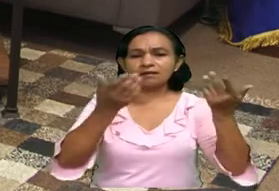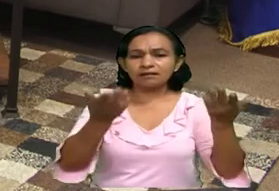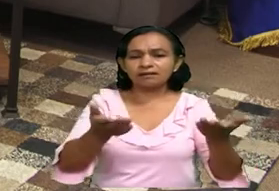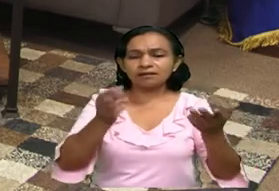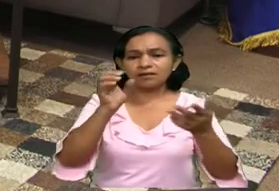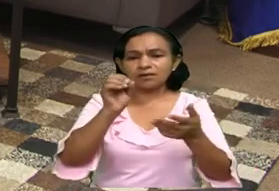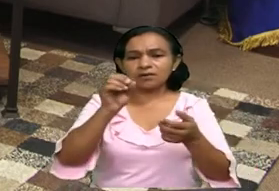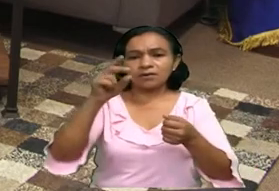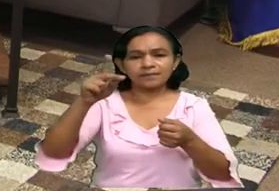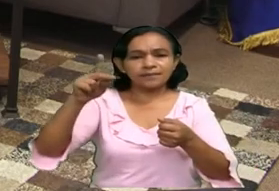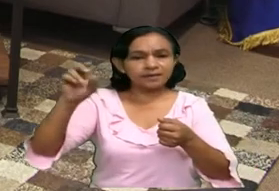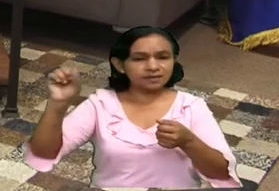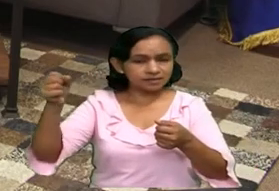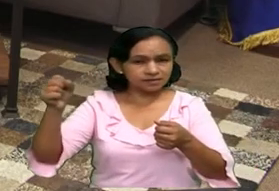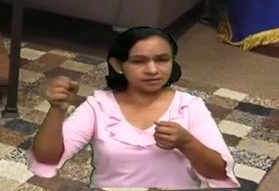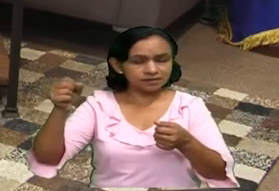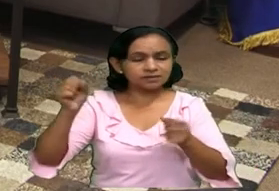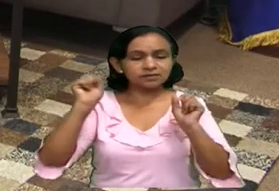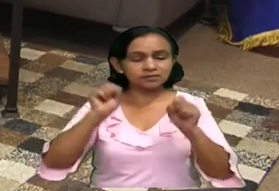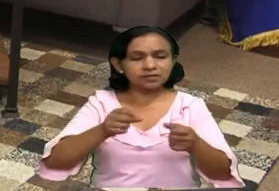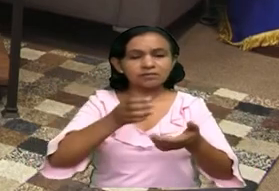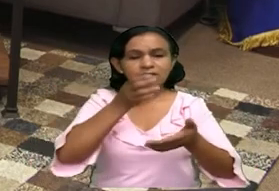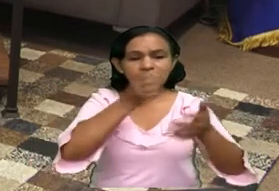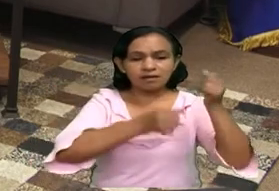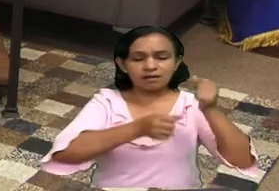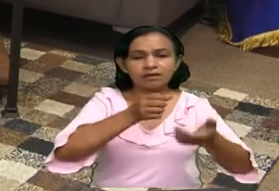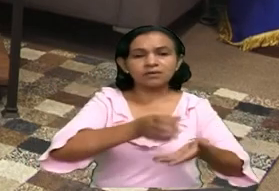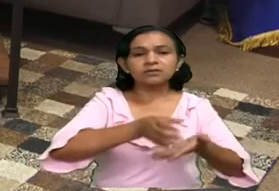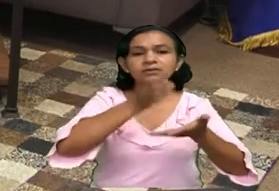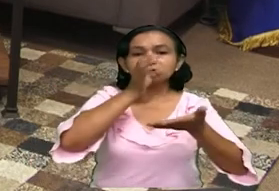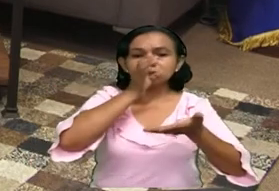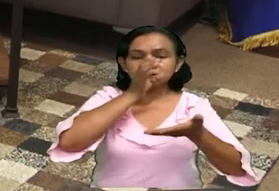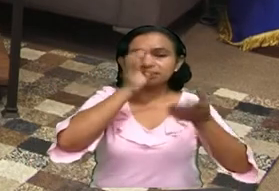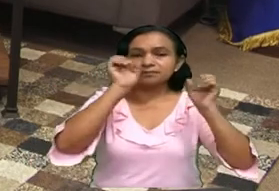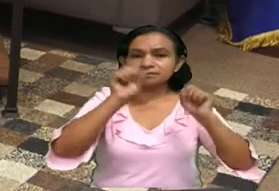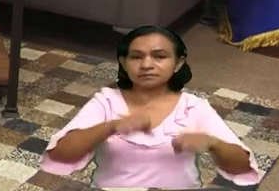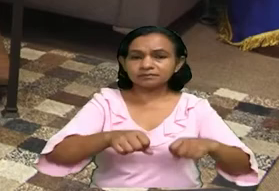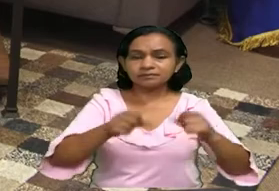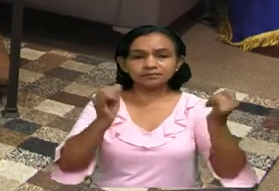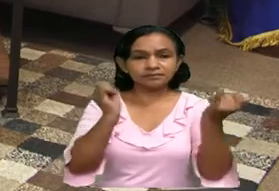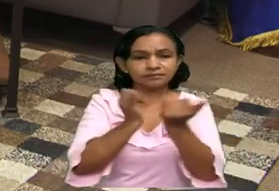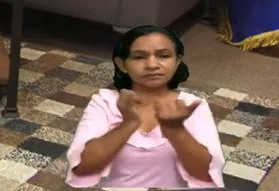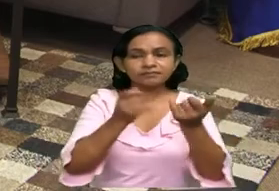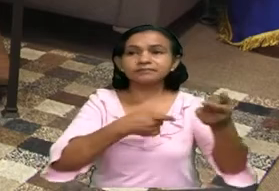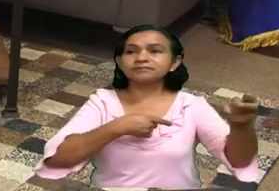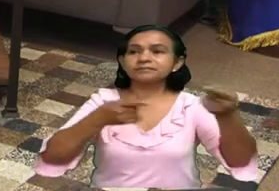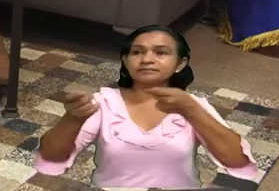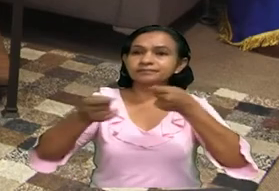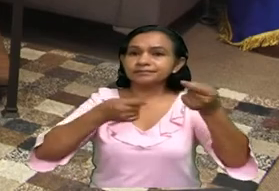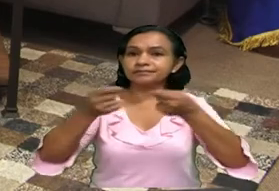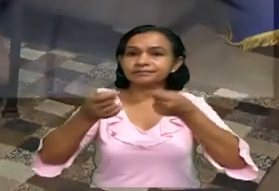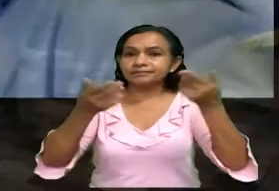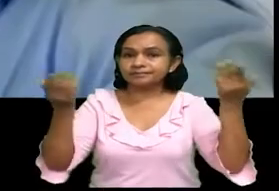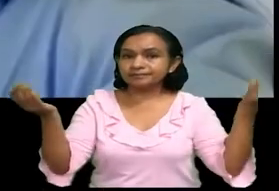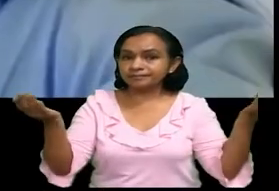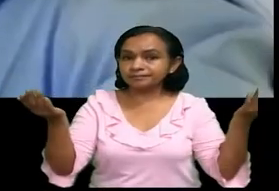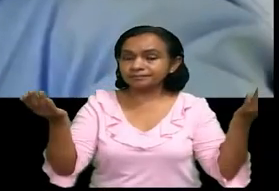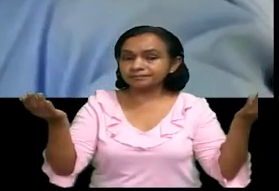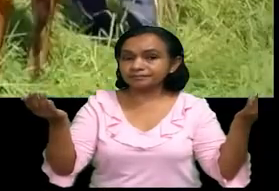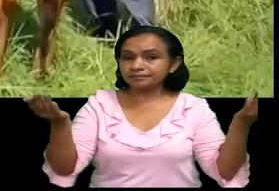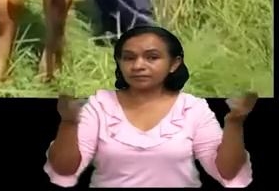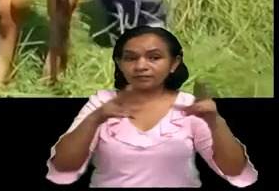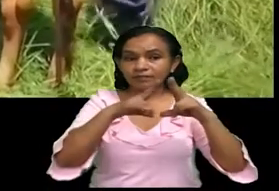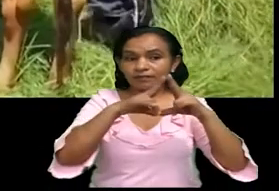la Organización Mundial de la Salud, pero además podamos también exportar. O sea, si los nicaragüenses nos